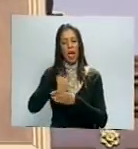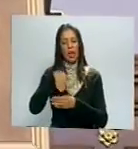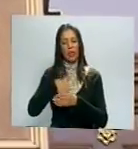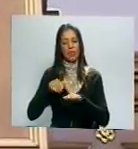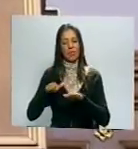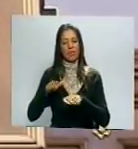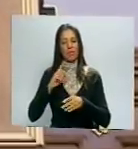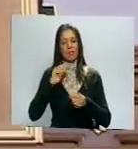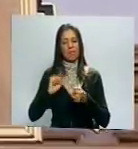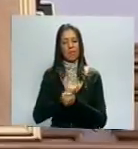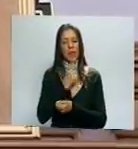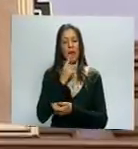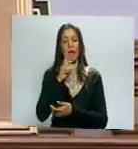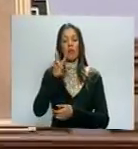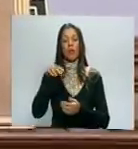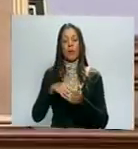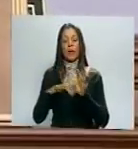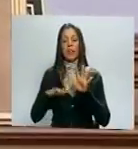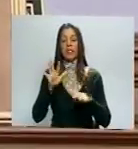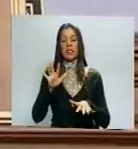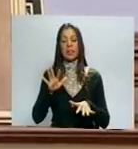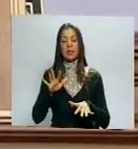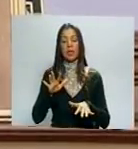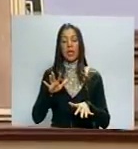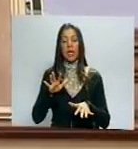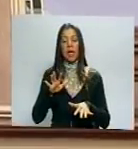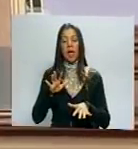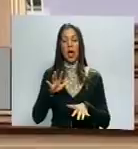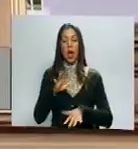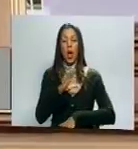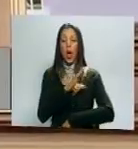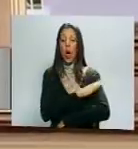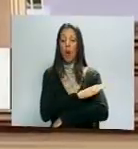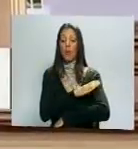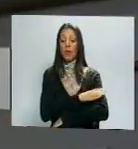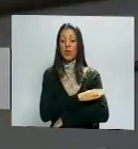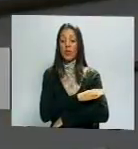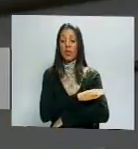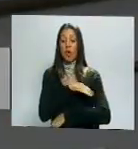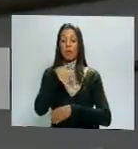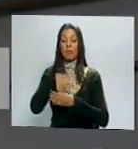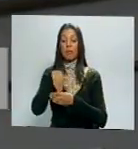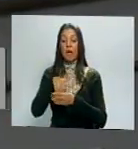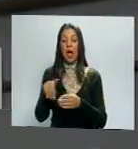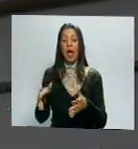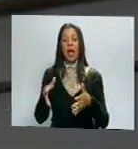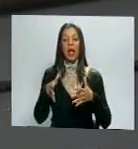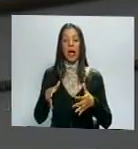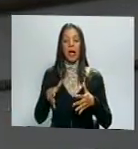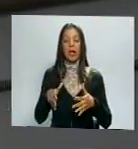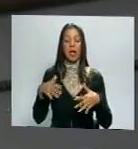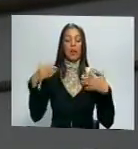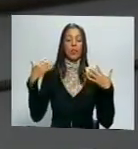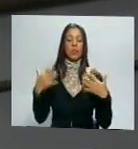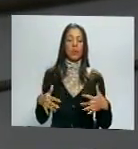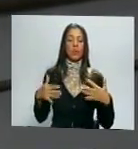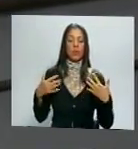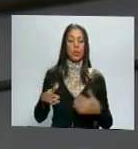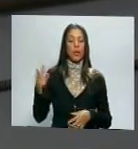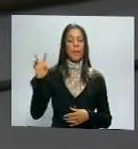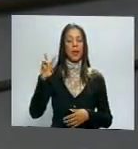2015, se avizoraba un futuro muy tenebroso para nuestro